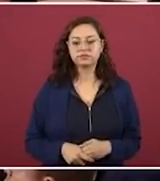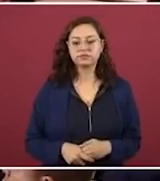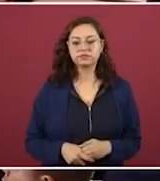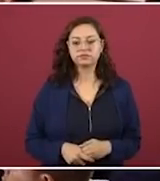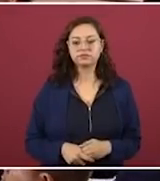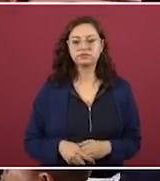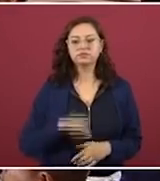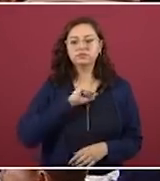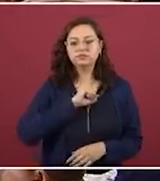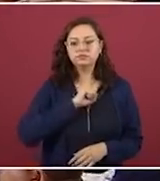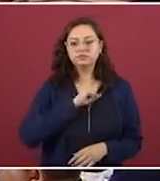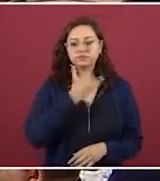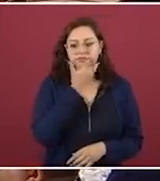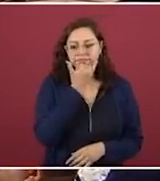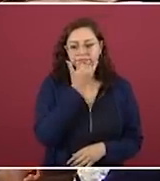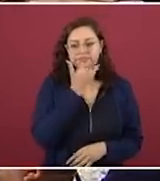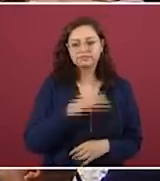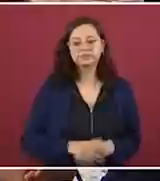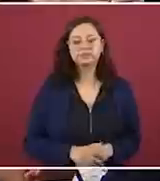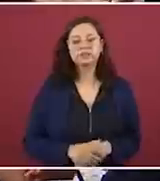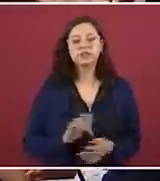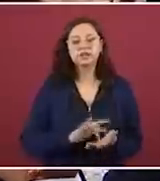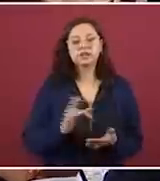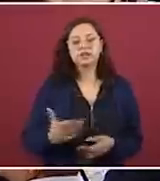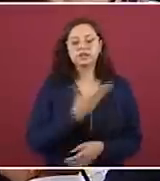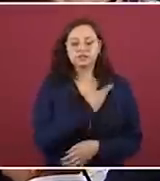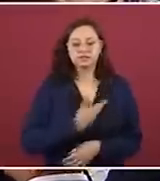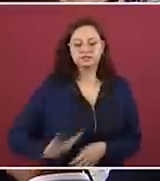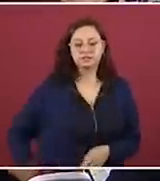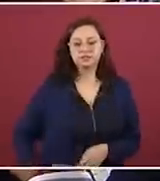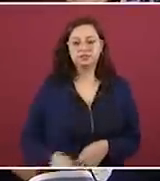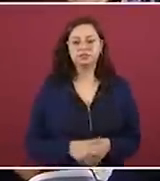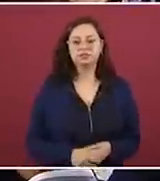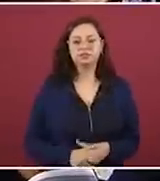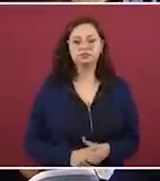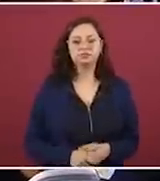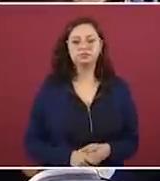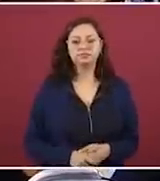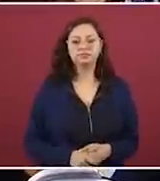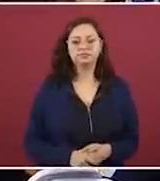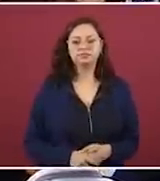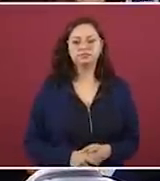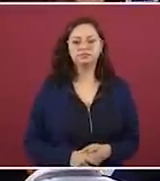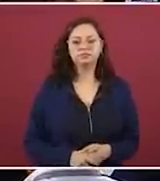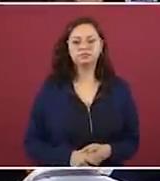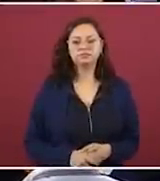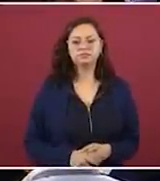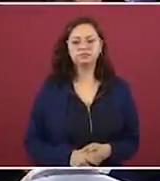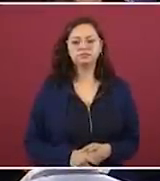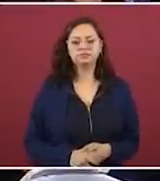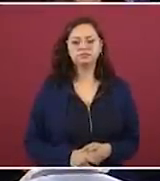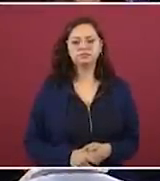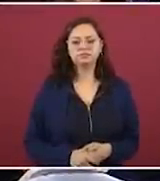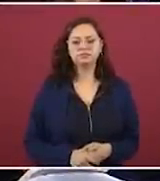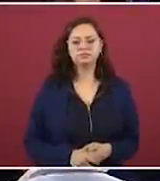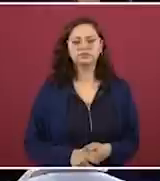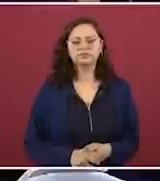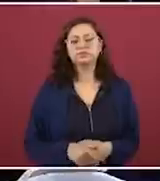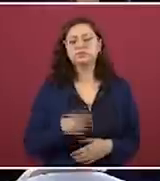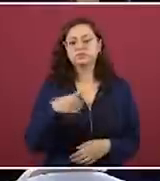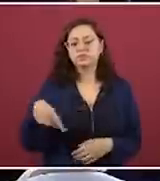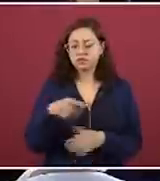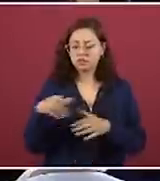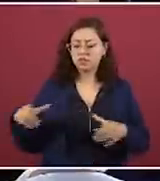Perdón. Gracias, señor presidente. Kevin Ramírez, del diario No Más Uno. Presidente, la Coordinación Nacional de Trabajadores de la